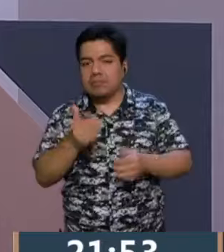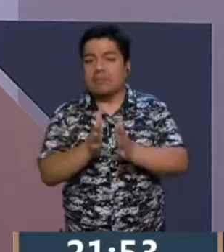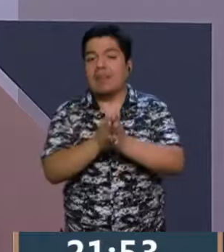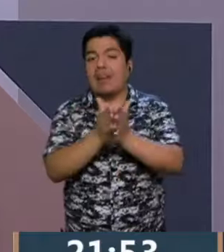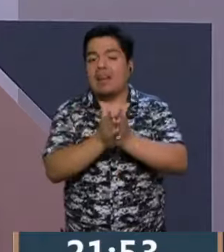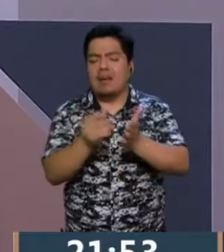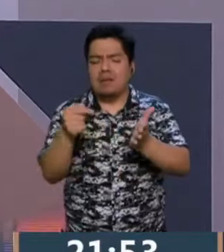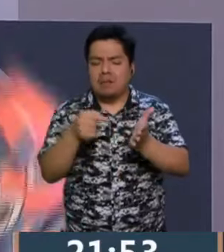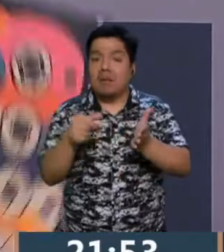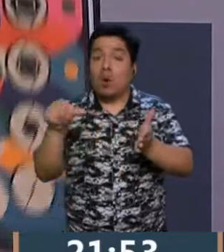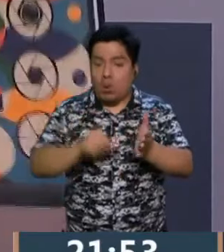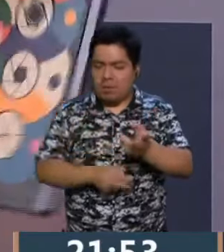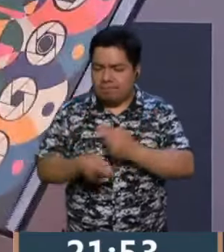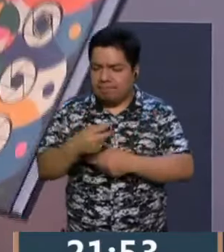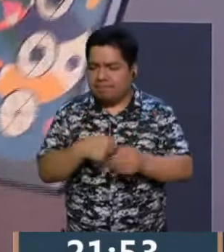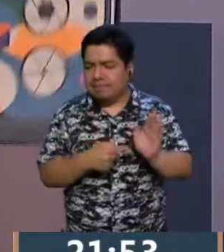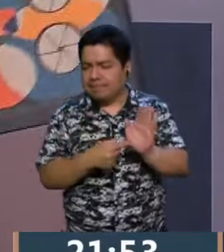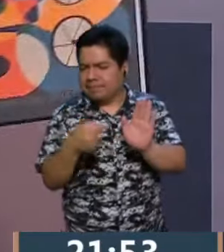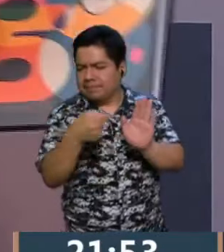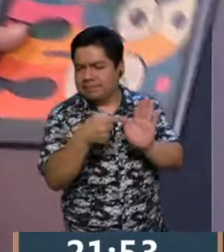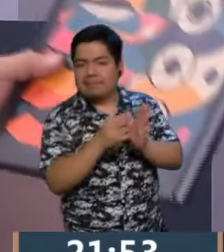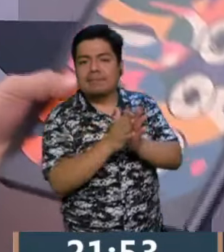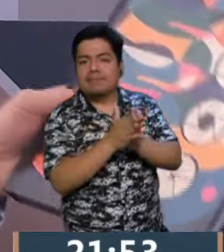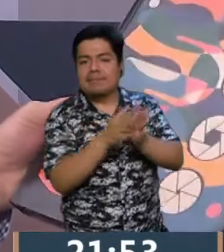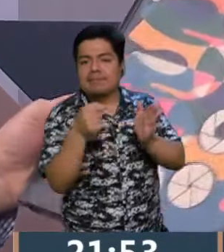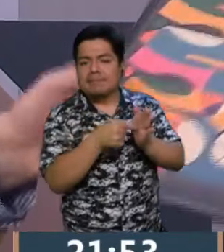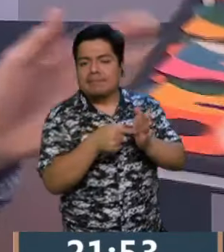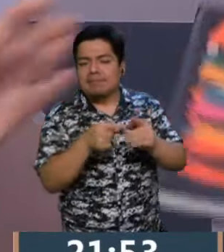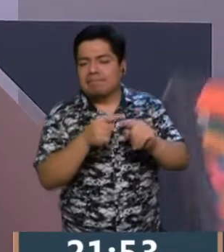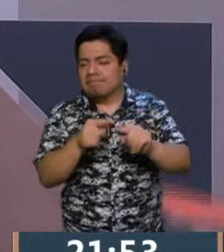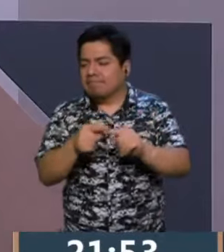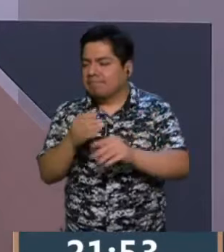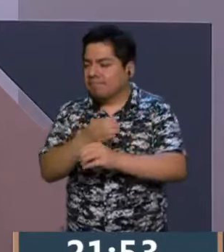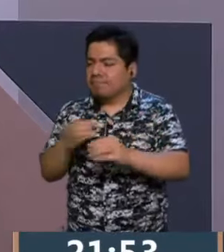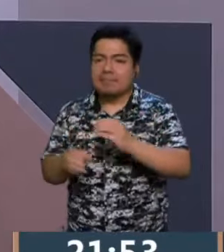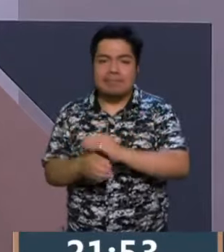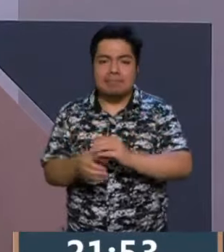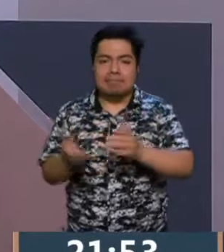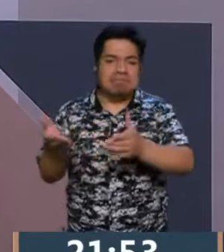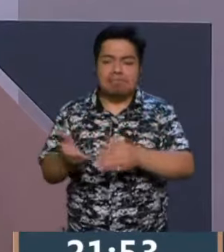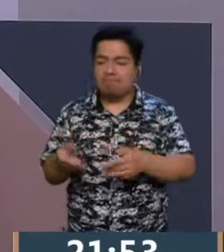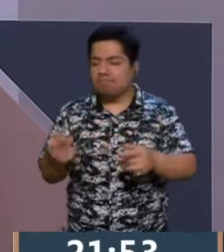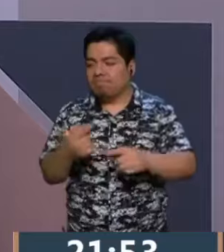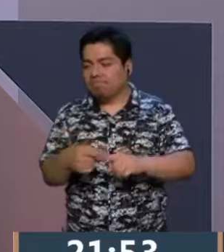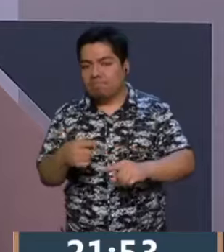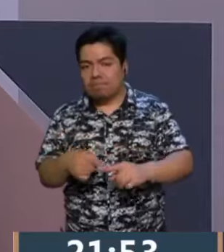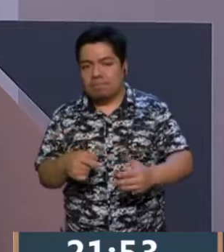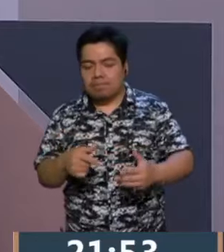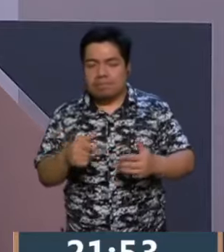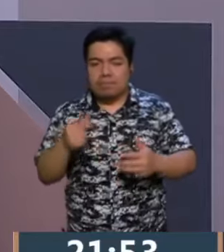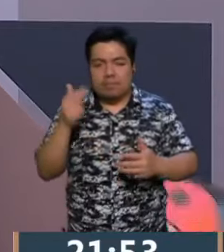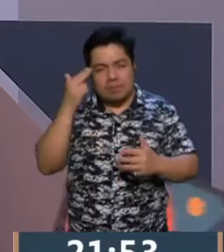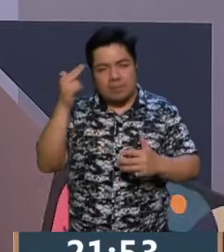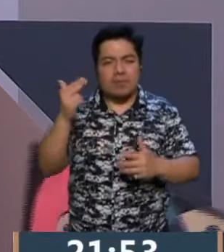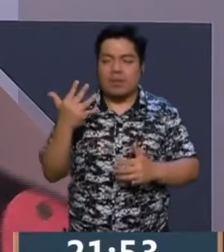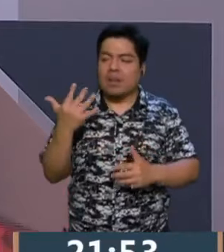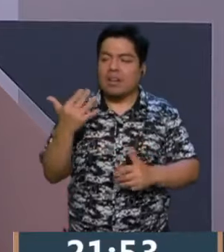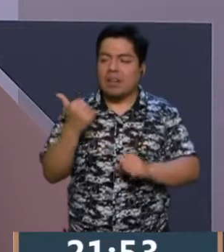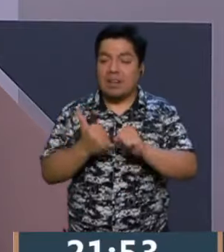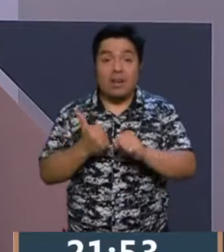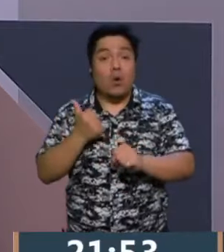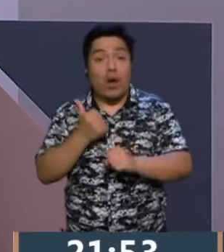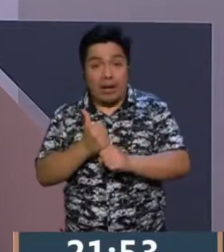que traigo hoy para comentar es un libro que, entre otras cosas, mi querido Braulio, libro conmemorativo de los 50 años